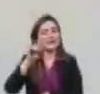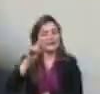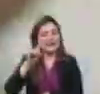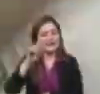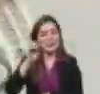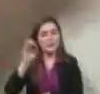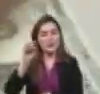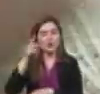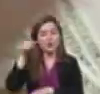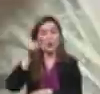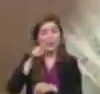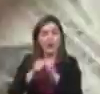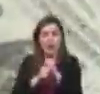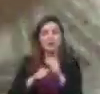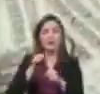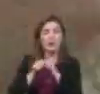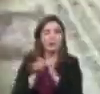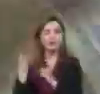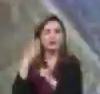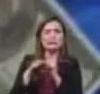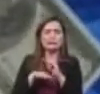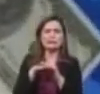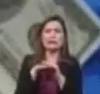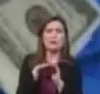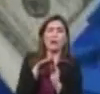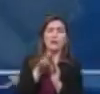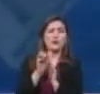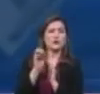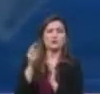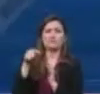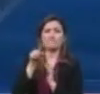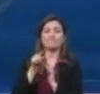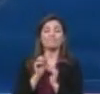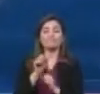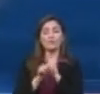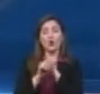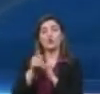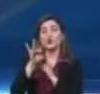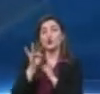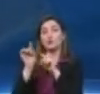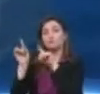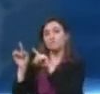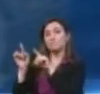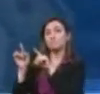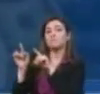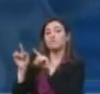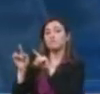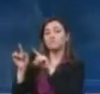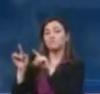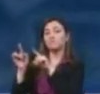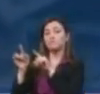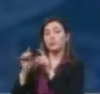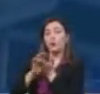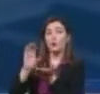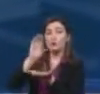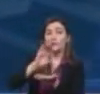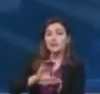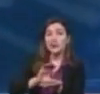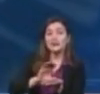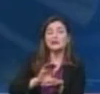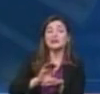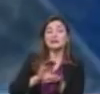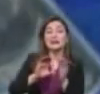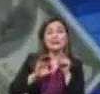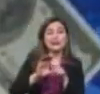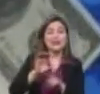posteriores no superó los 200 millones. Para este 2018 se tiene presupuestado entregar 220 millones de dólares, de los